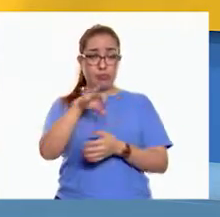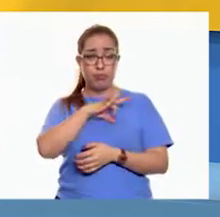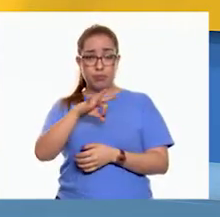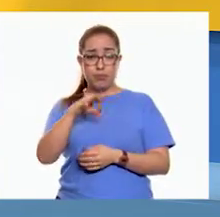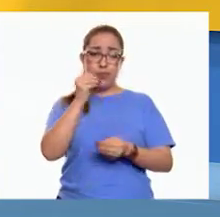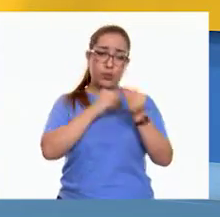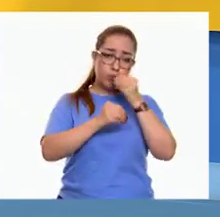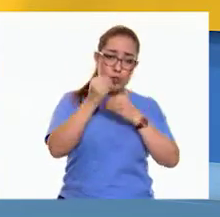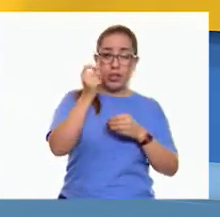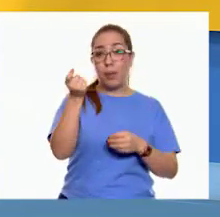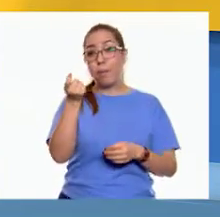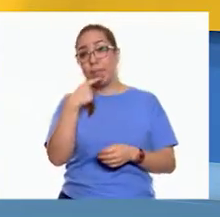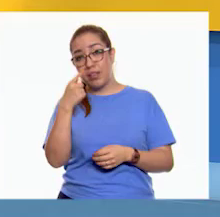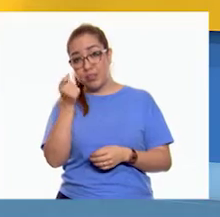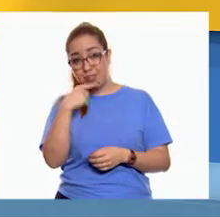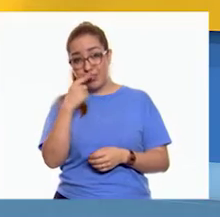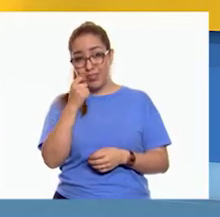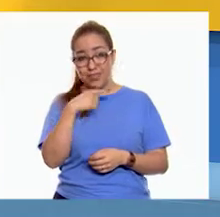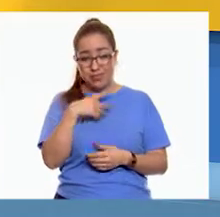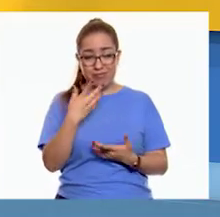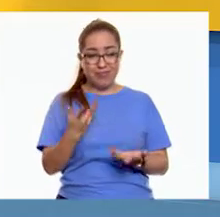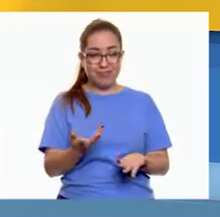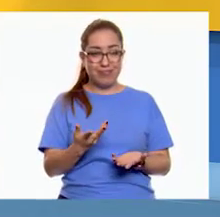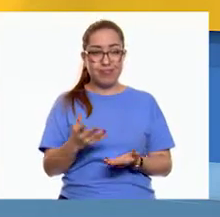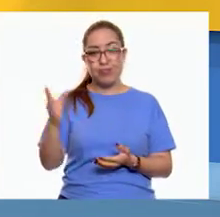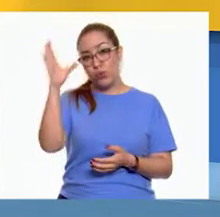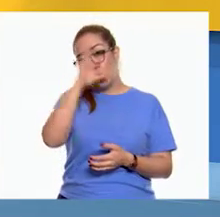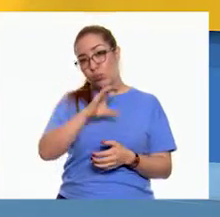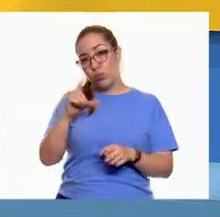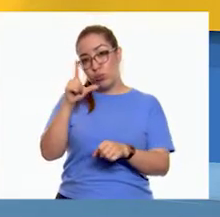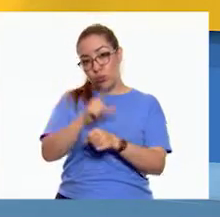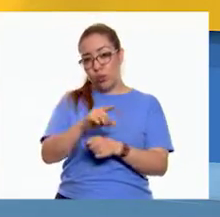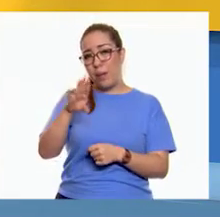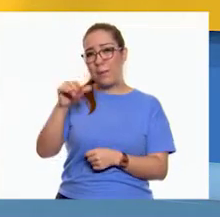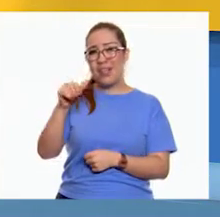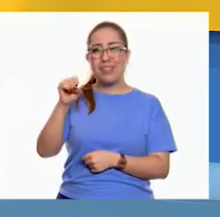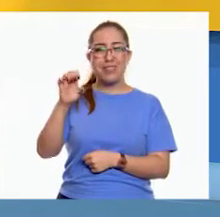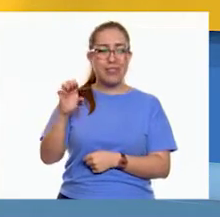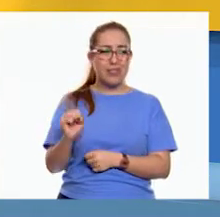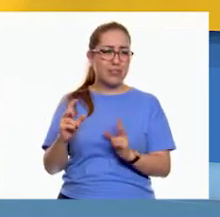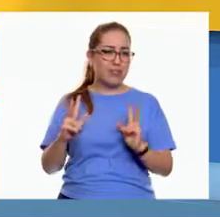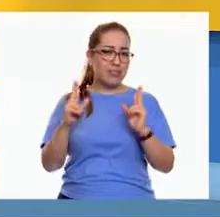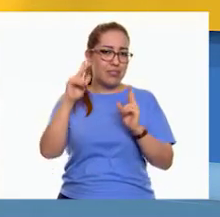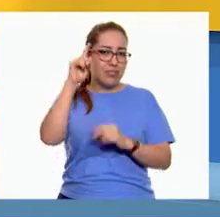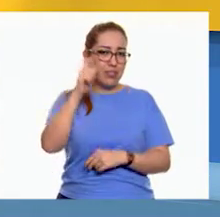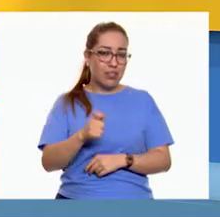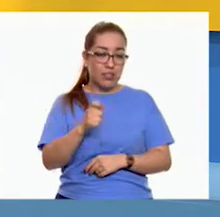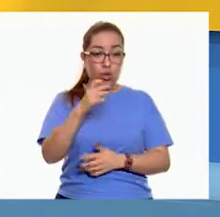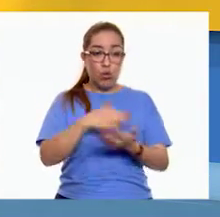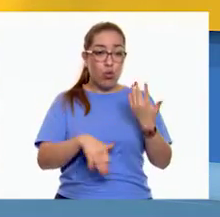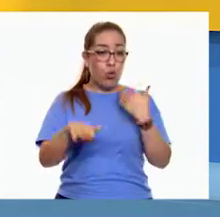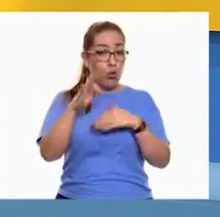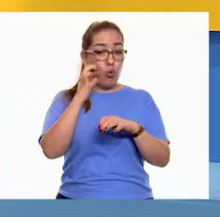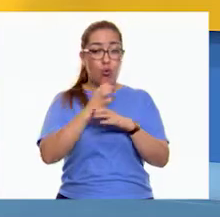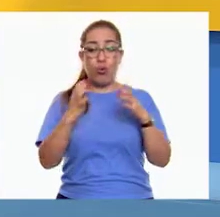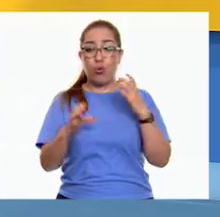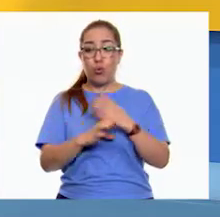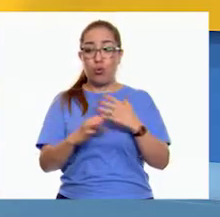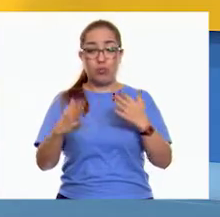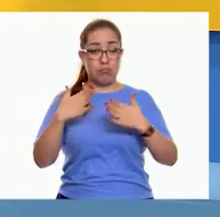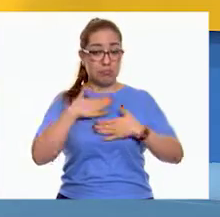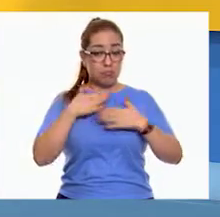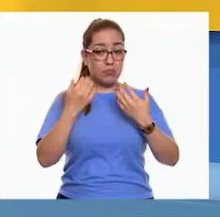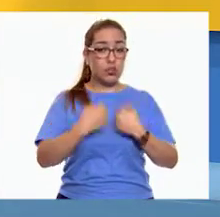comida y medicinas. La cultura de masas, entonces, son todas las expresiones y las prácticas de una sociedad